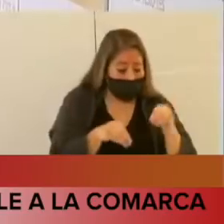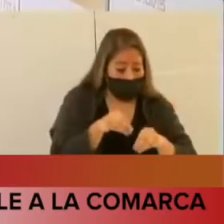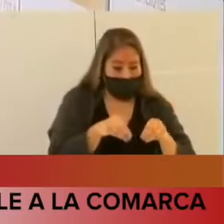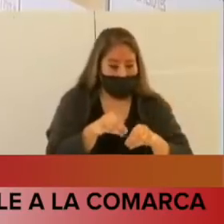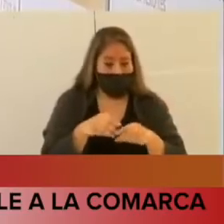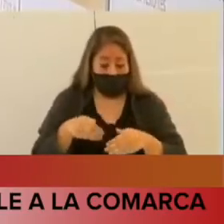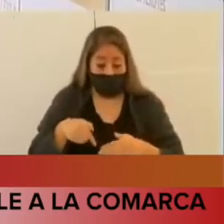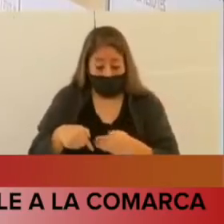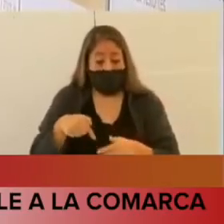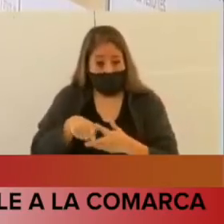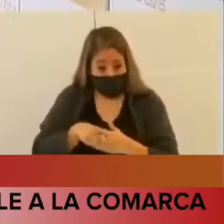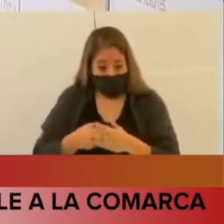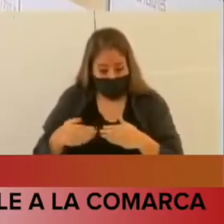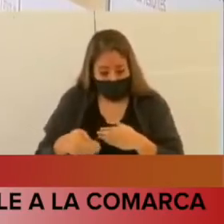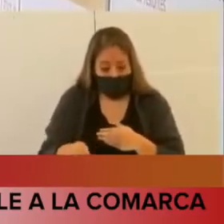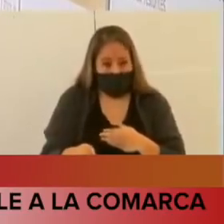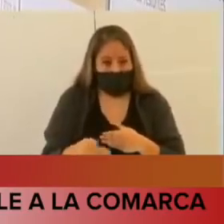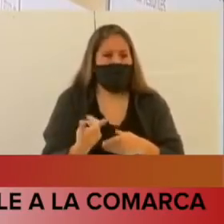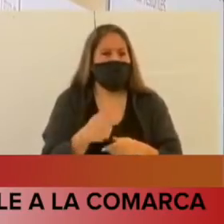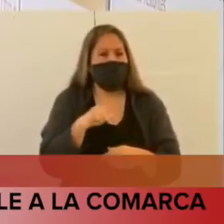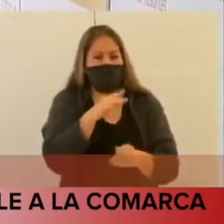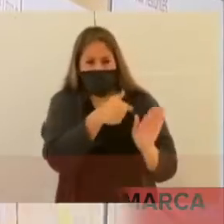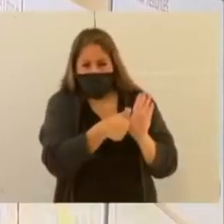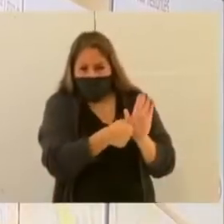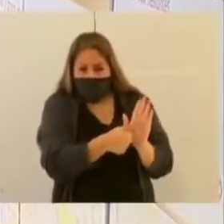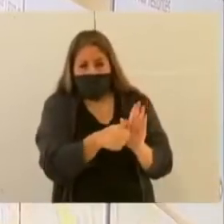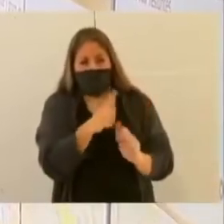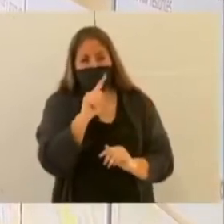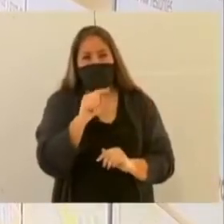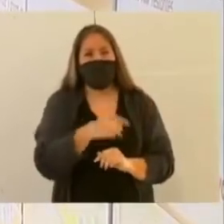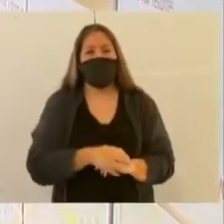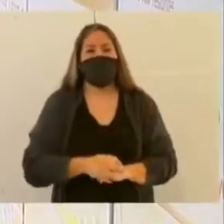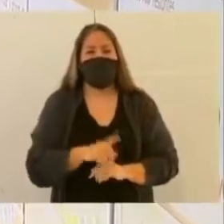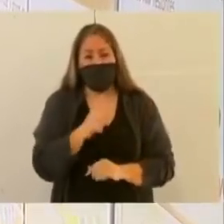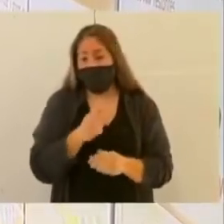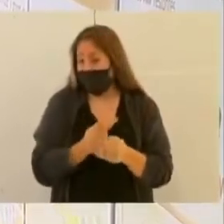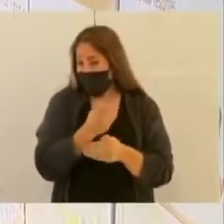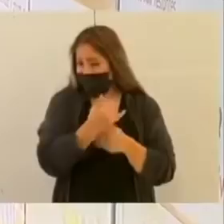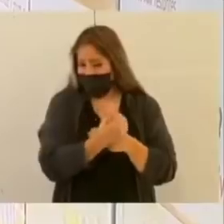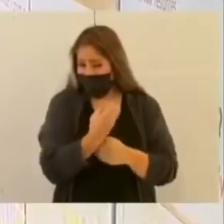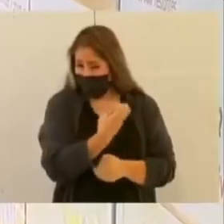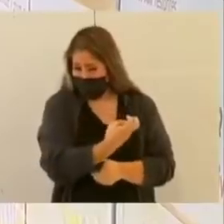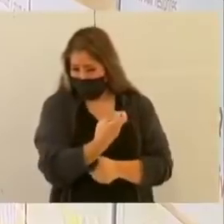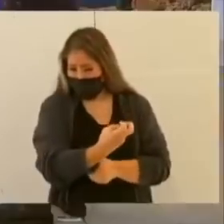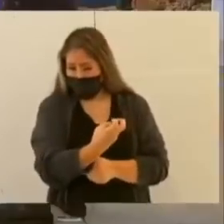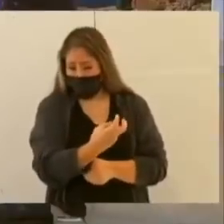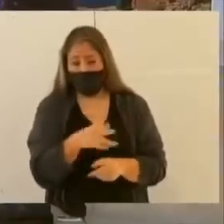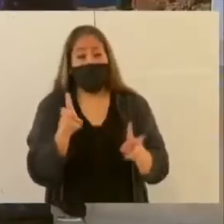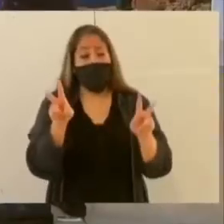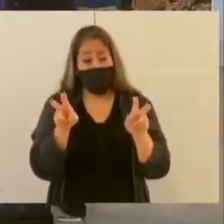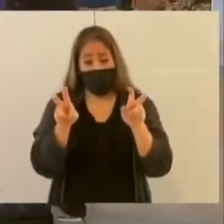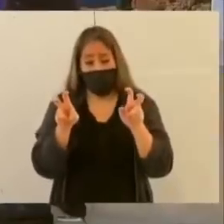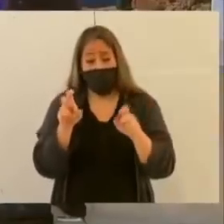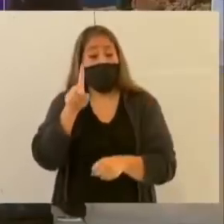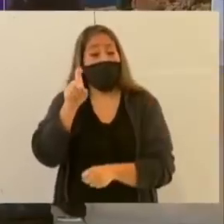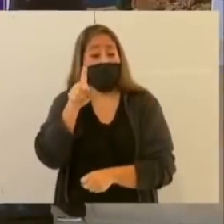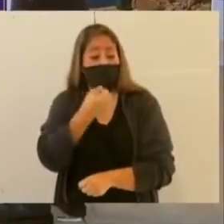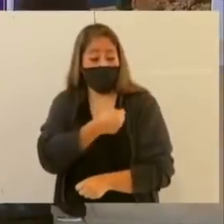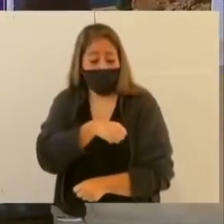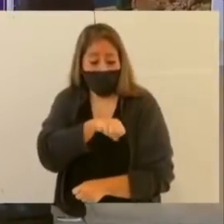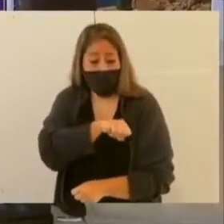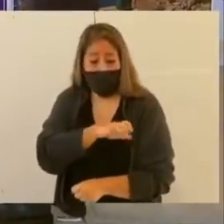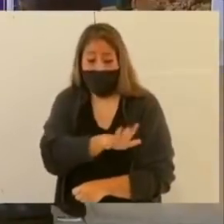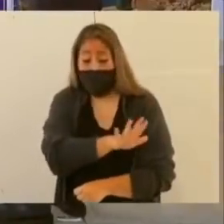etapa constructiva. Vamos a considerar que el proyecto Agua Saludable para la Laguna es un proyecto